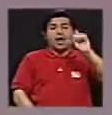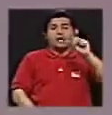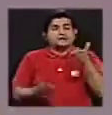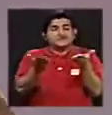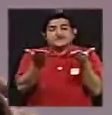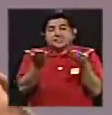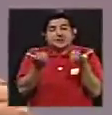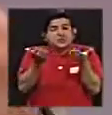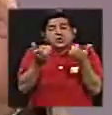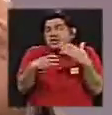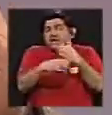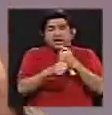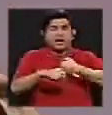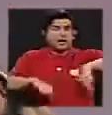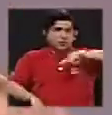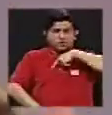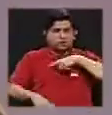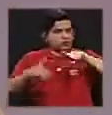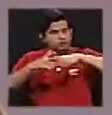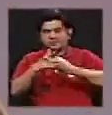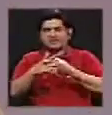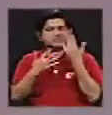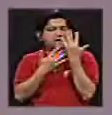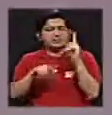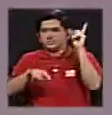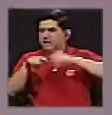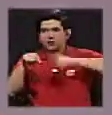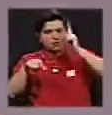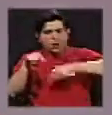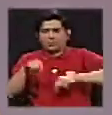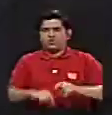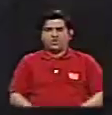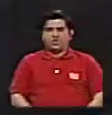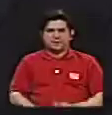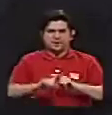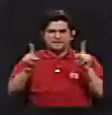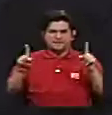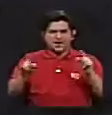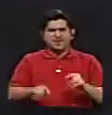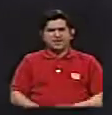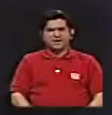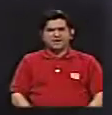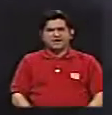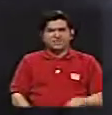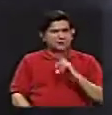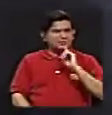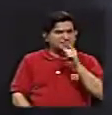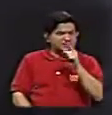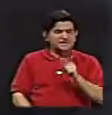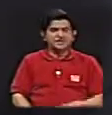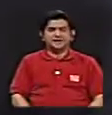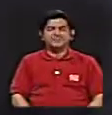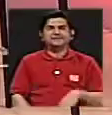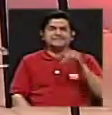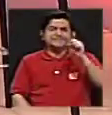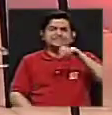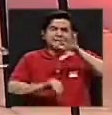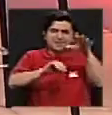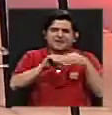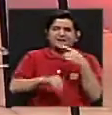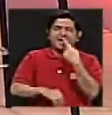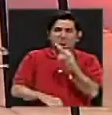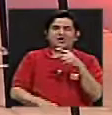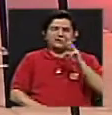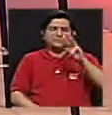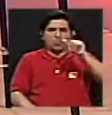quiera, pero la empezamos. ¿Por qué? Porque no puede esperar, ¿verdad? Sin embargo, uno ha percibido... Adelante, sí. Sí, es que para agregarle algo a lo que